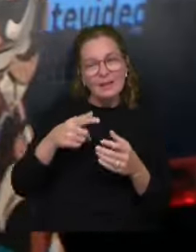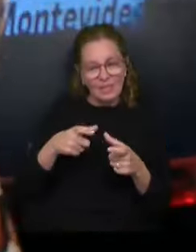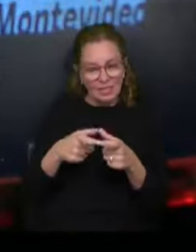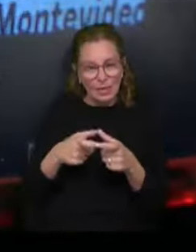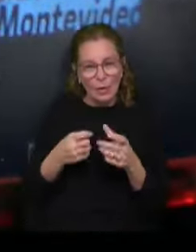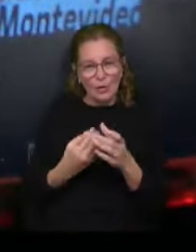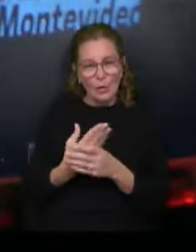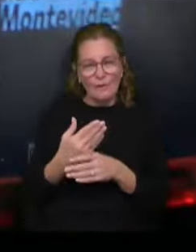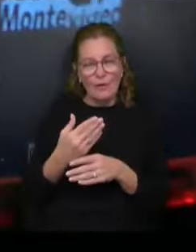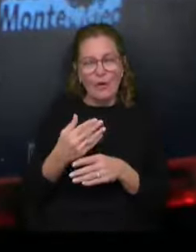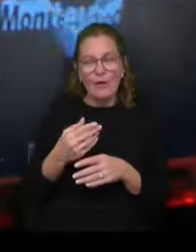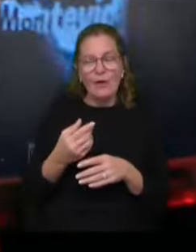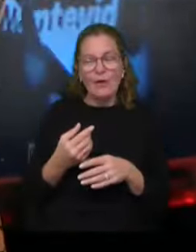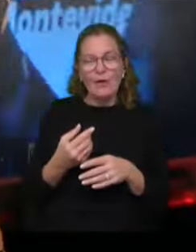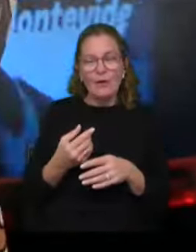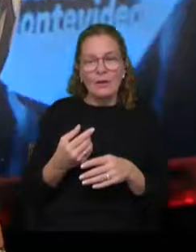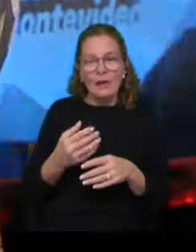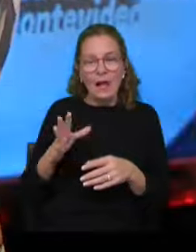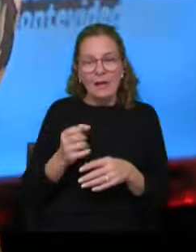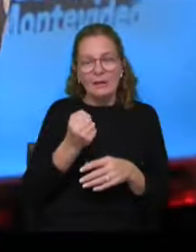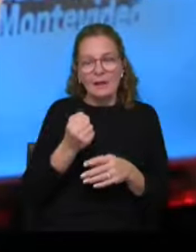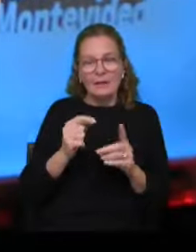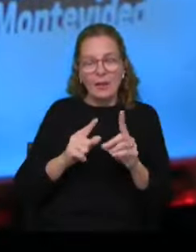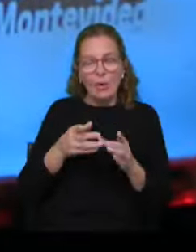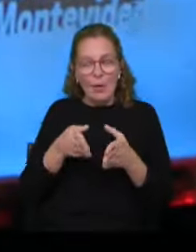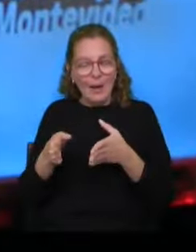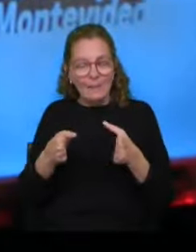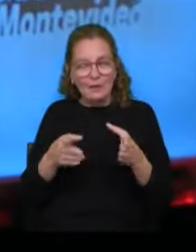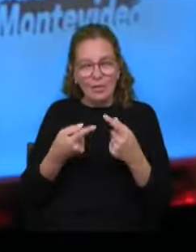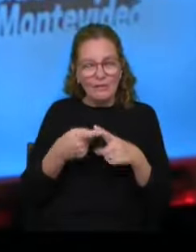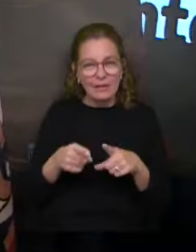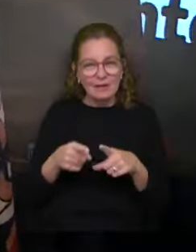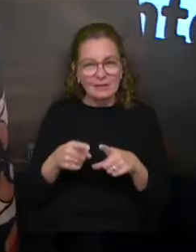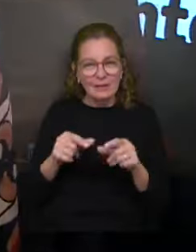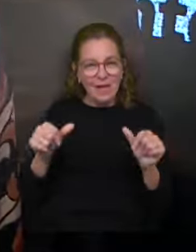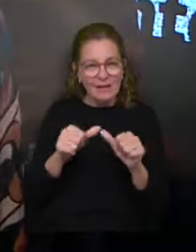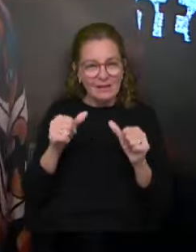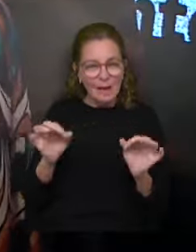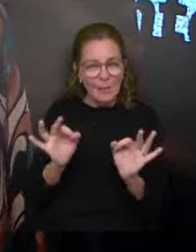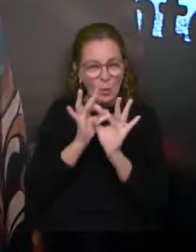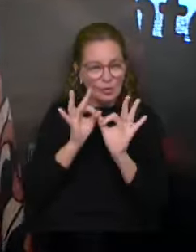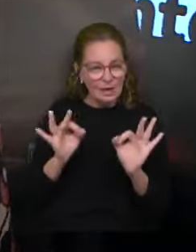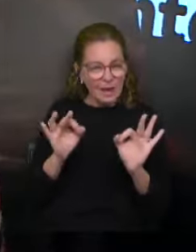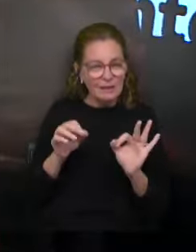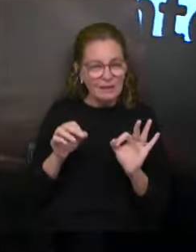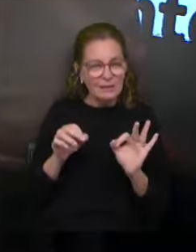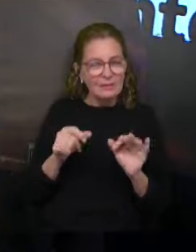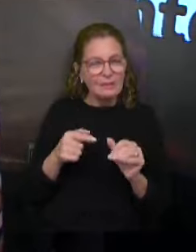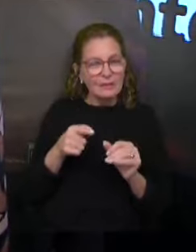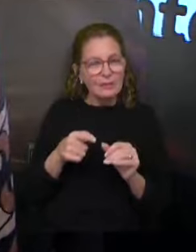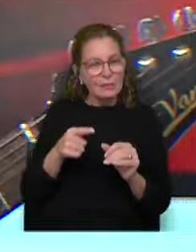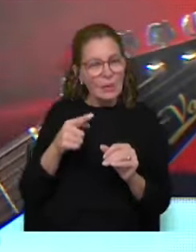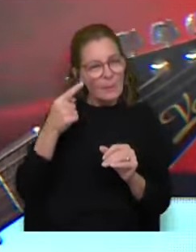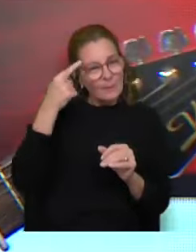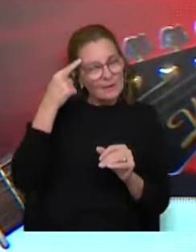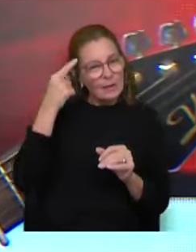de Microondas, como que agarrás un nuevo camino de composición, que eso te influye a la hora de componer?